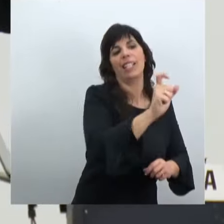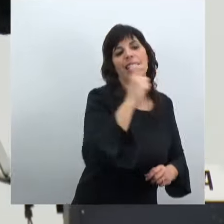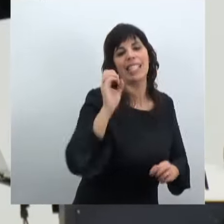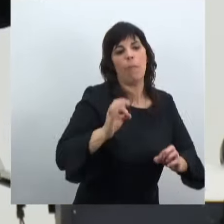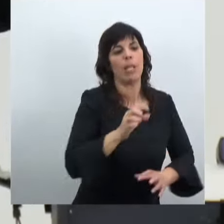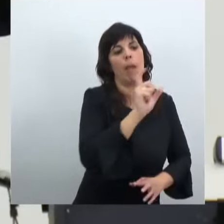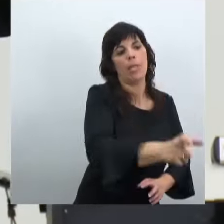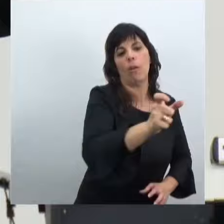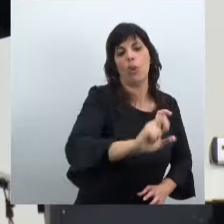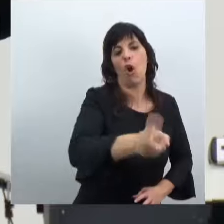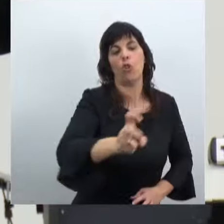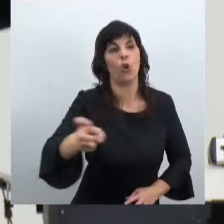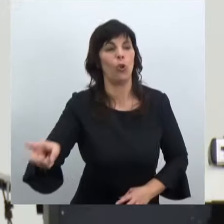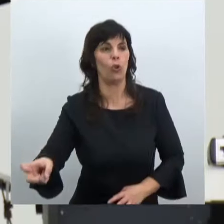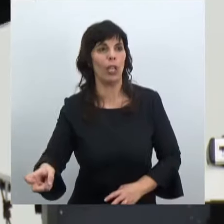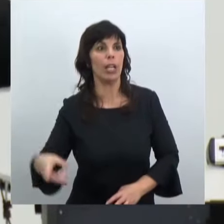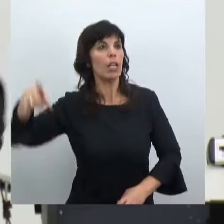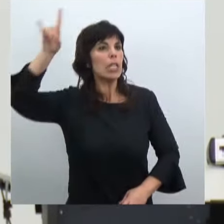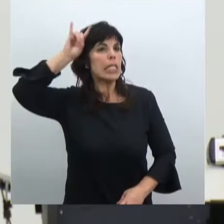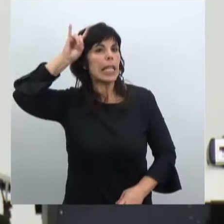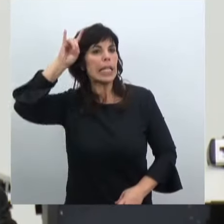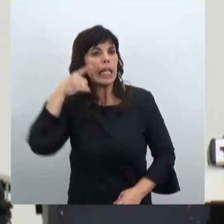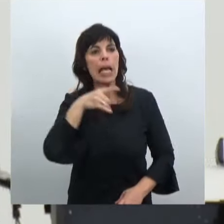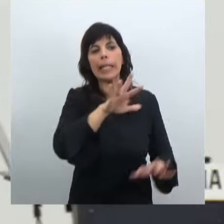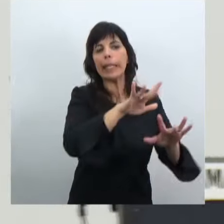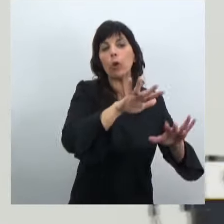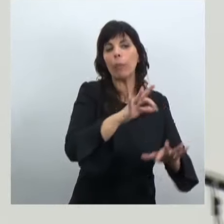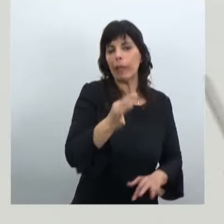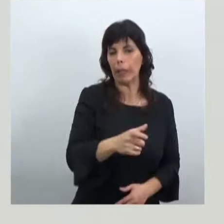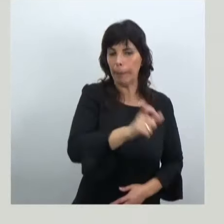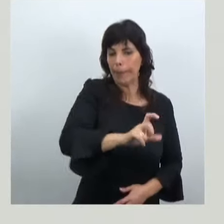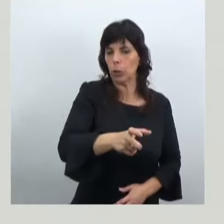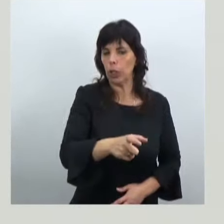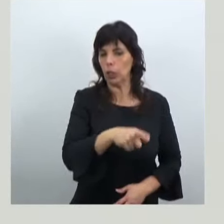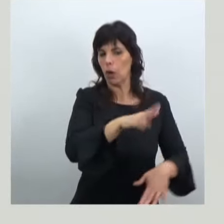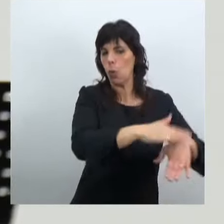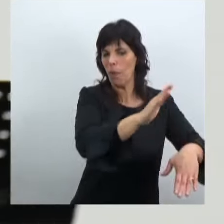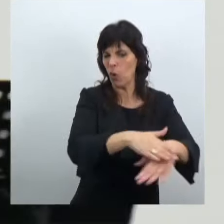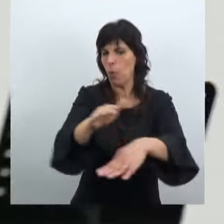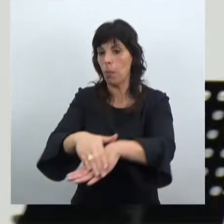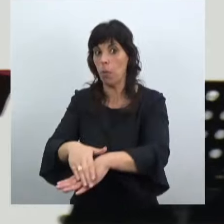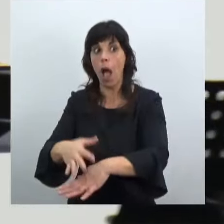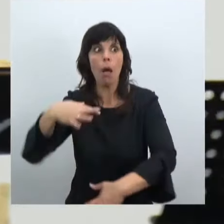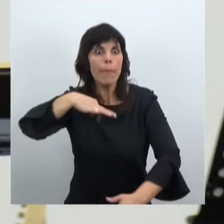convence de los pecados de tu hermano, el Espíritu Santo te convence de los propios tuyos.